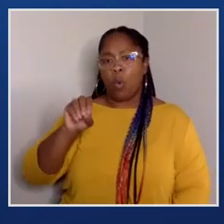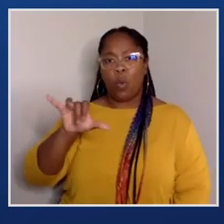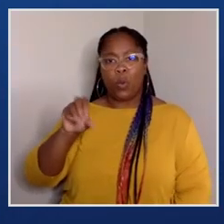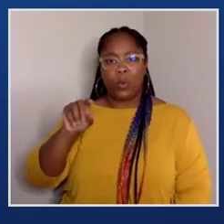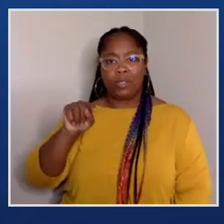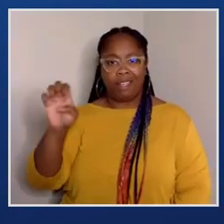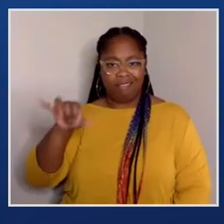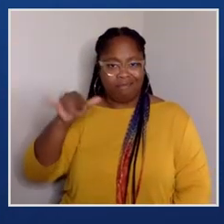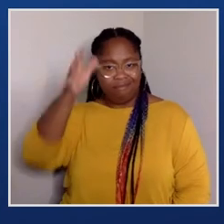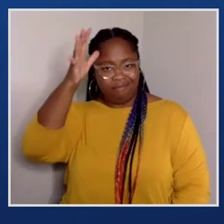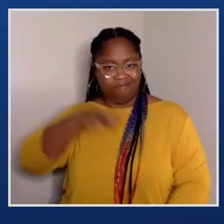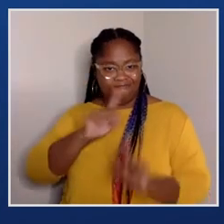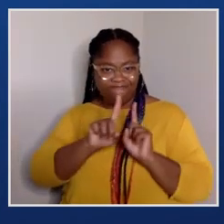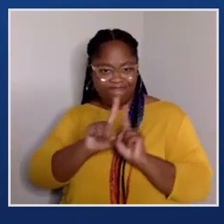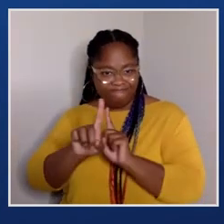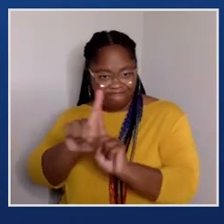traía